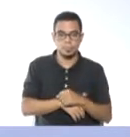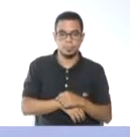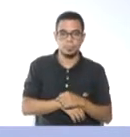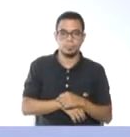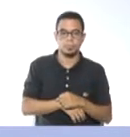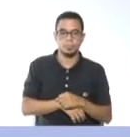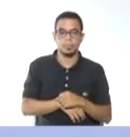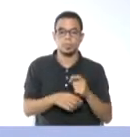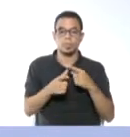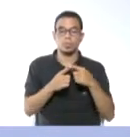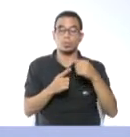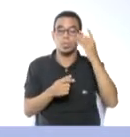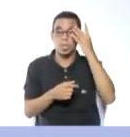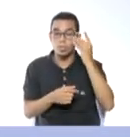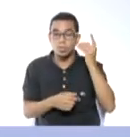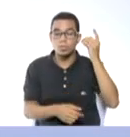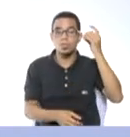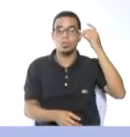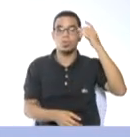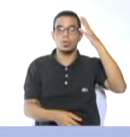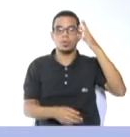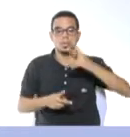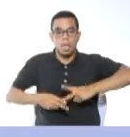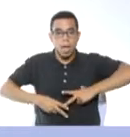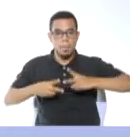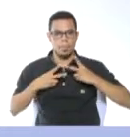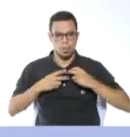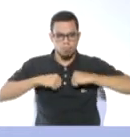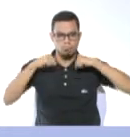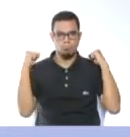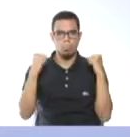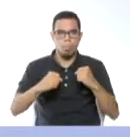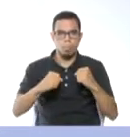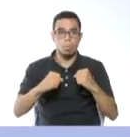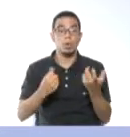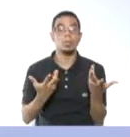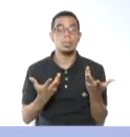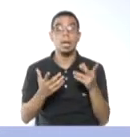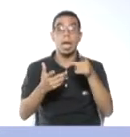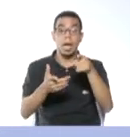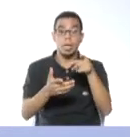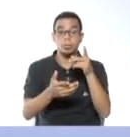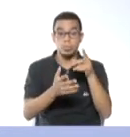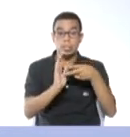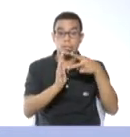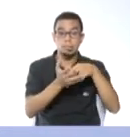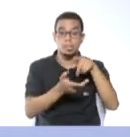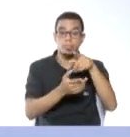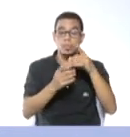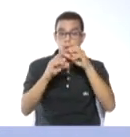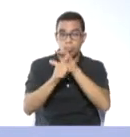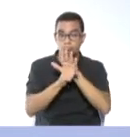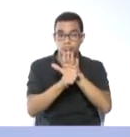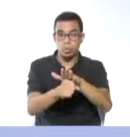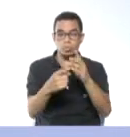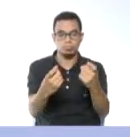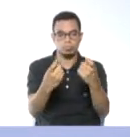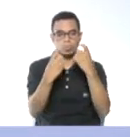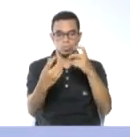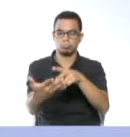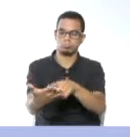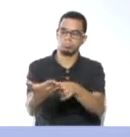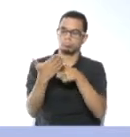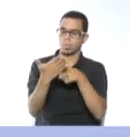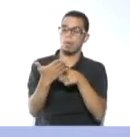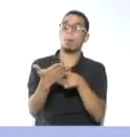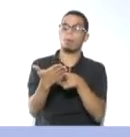Dios, sabiduría y poder. Entonces, a nosotros nos lo enseñaron con investigaciones que hacían los médicos tradicionales,